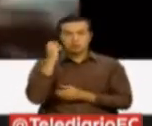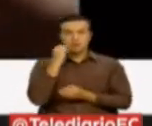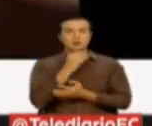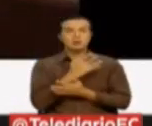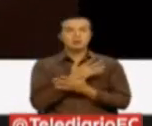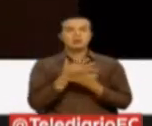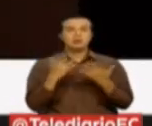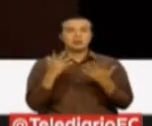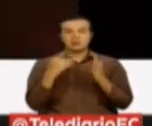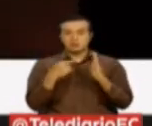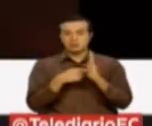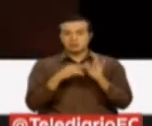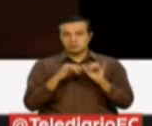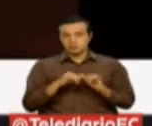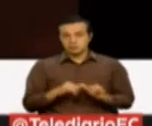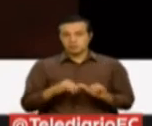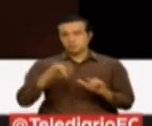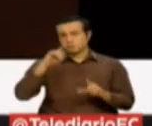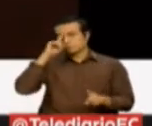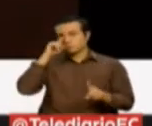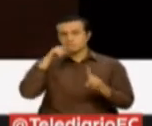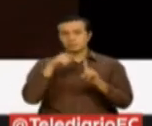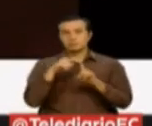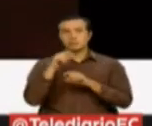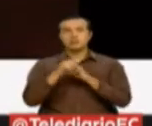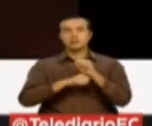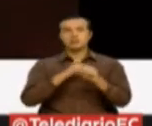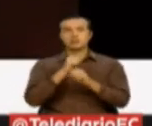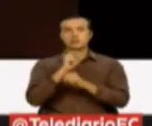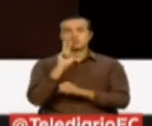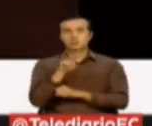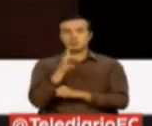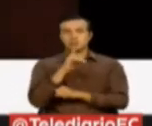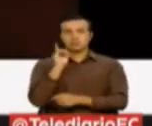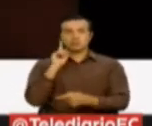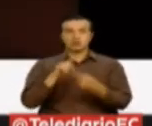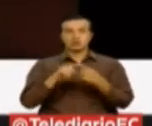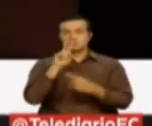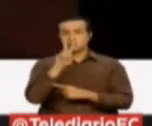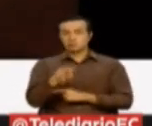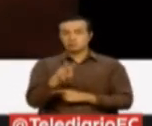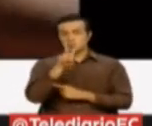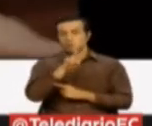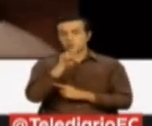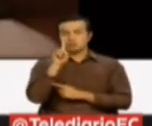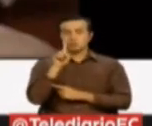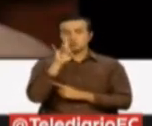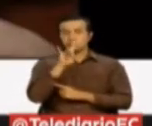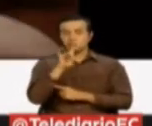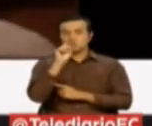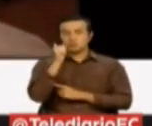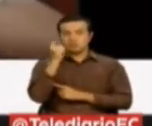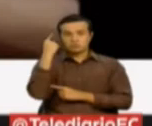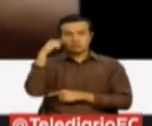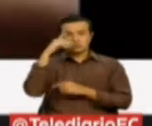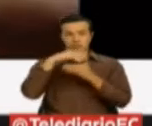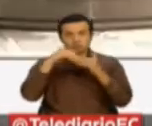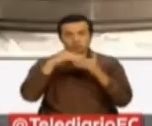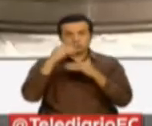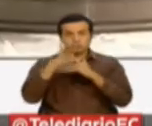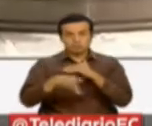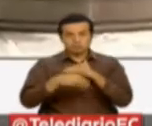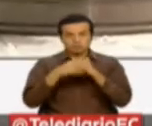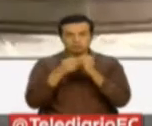se busca la eficiencia tributaria con el fin de recaudar entre el 2018 al 2021 810 millones de dólares adicionales